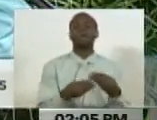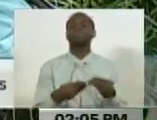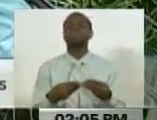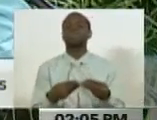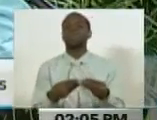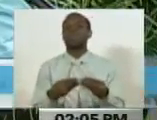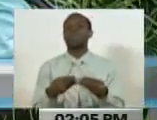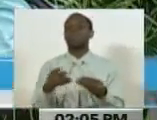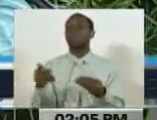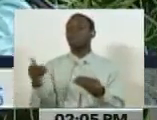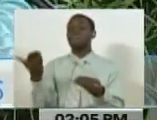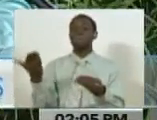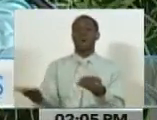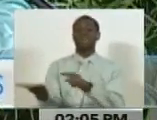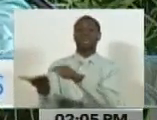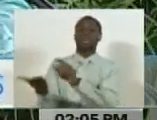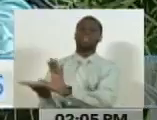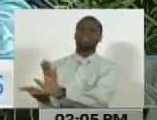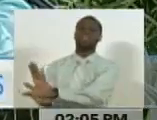importante lo deja.